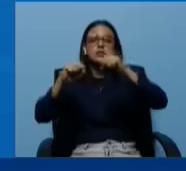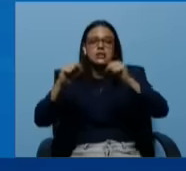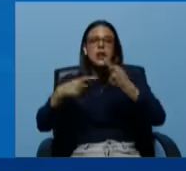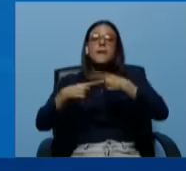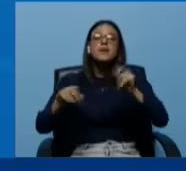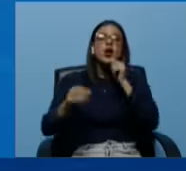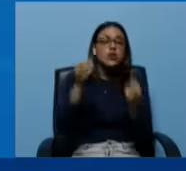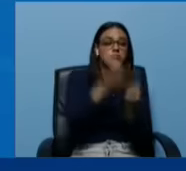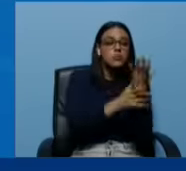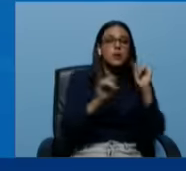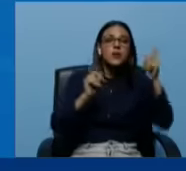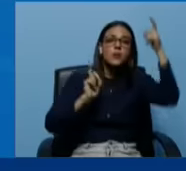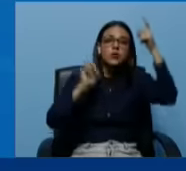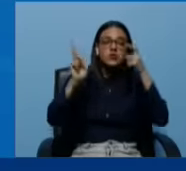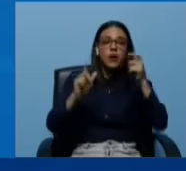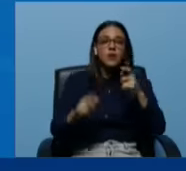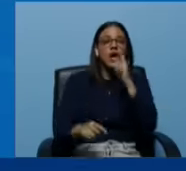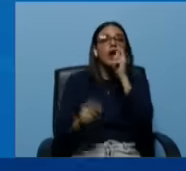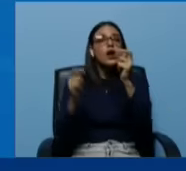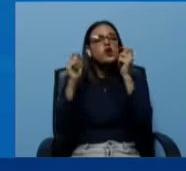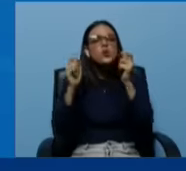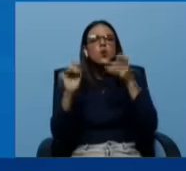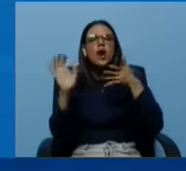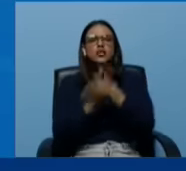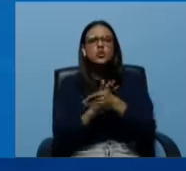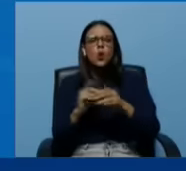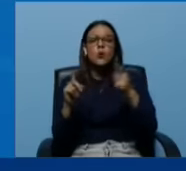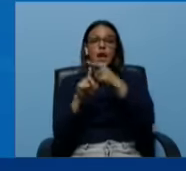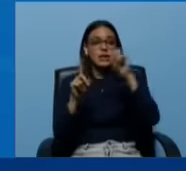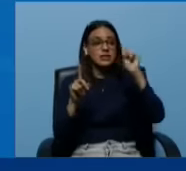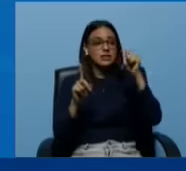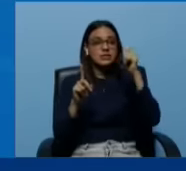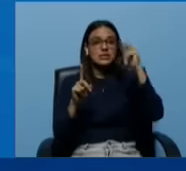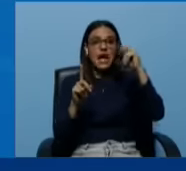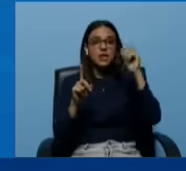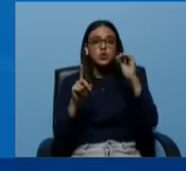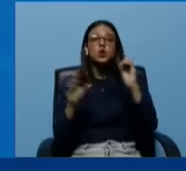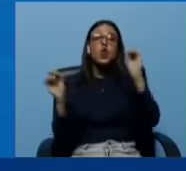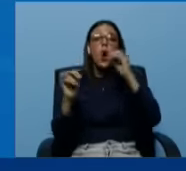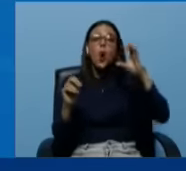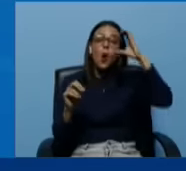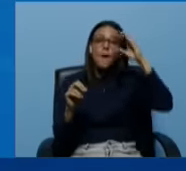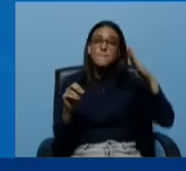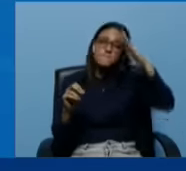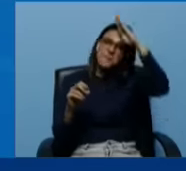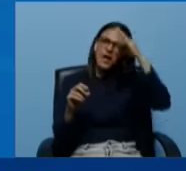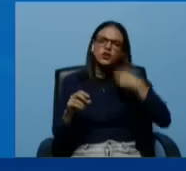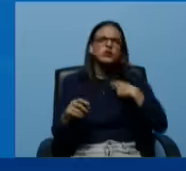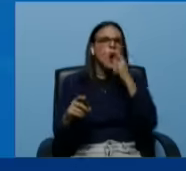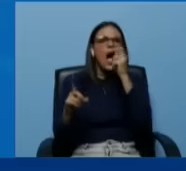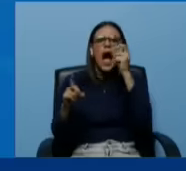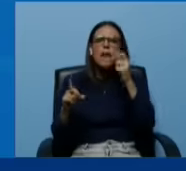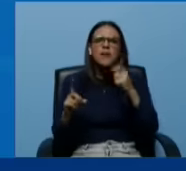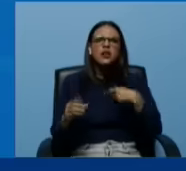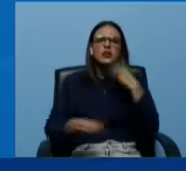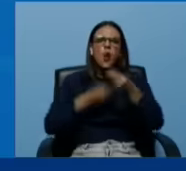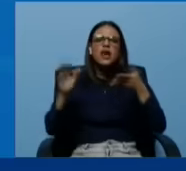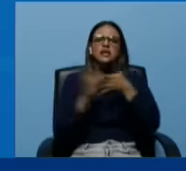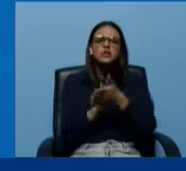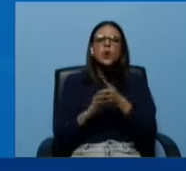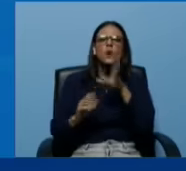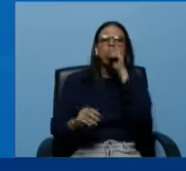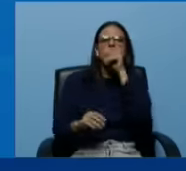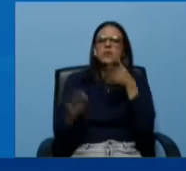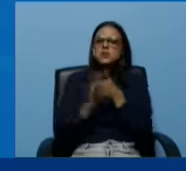con Santos, ni ahora con el presidente Petro, nunca jamás yo agarré un micrófono como este a hablar de la guerra de